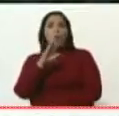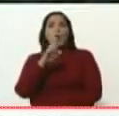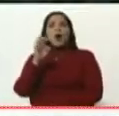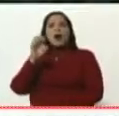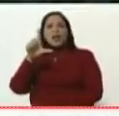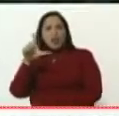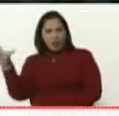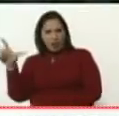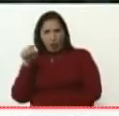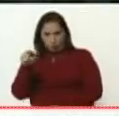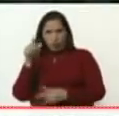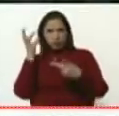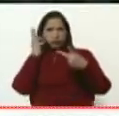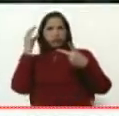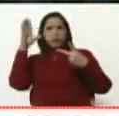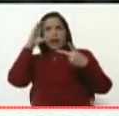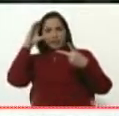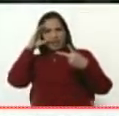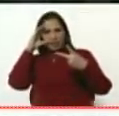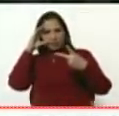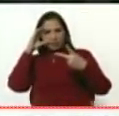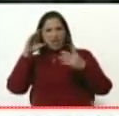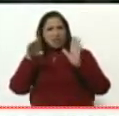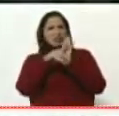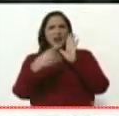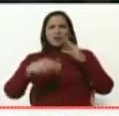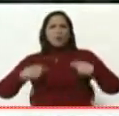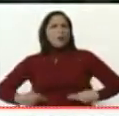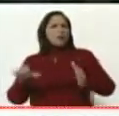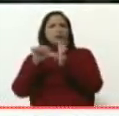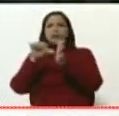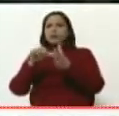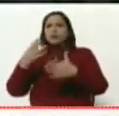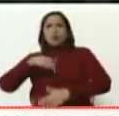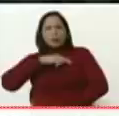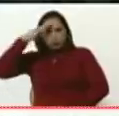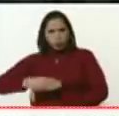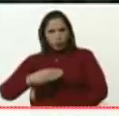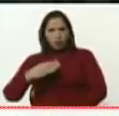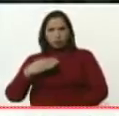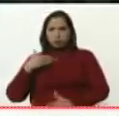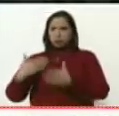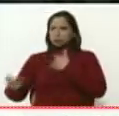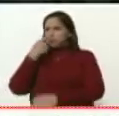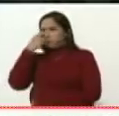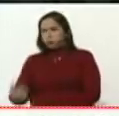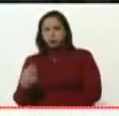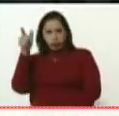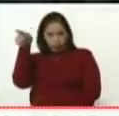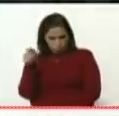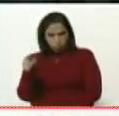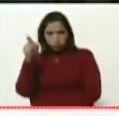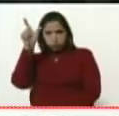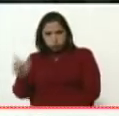Usted, señora Bachelet. Los derechos humanos de nuestros soldados no le importan a usted, señora